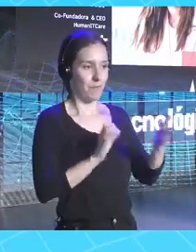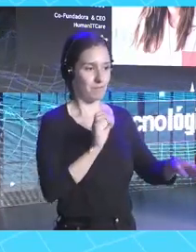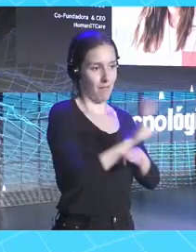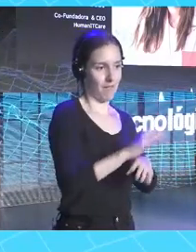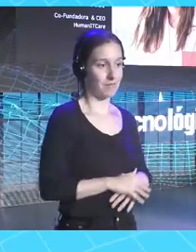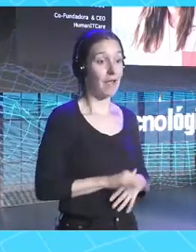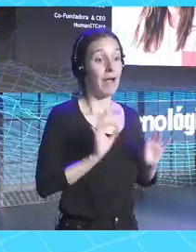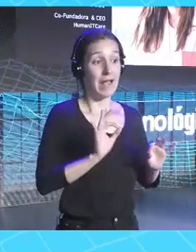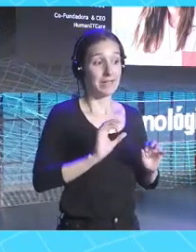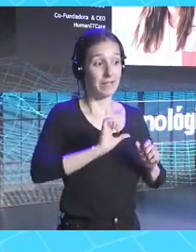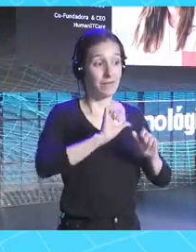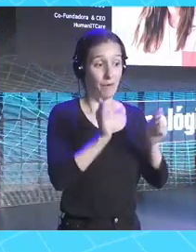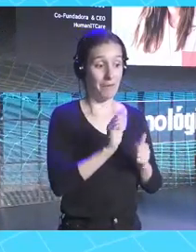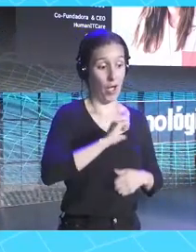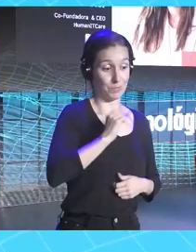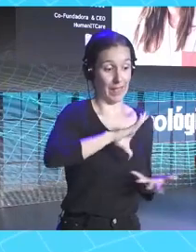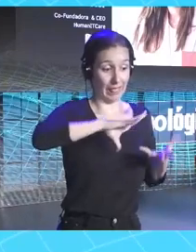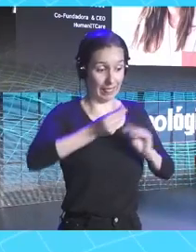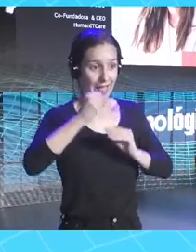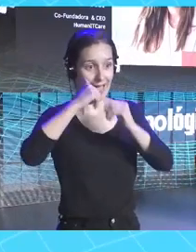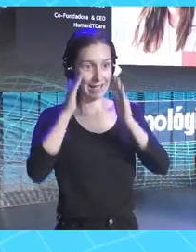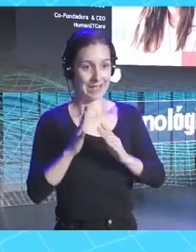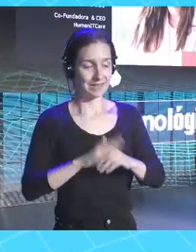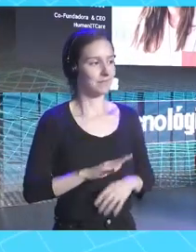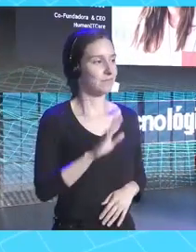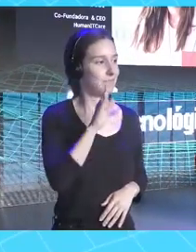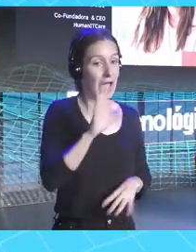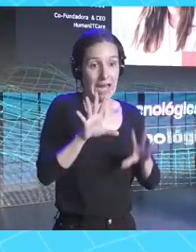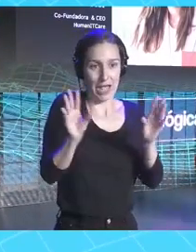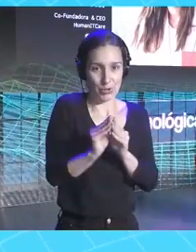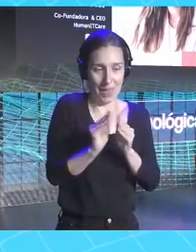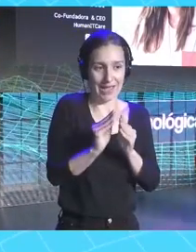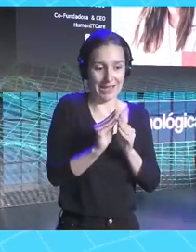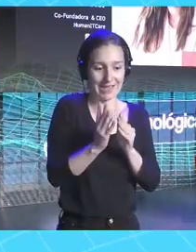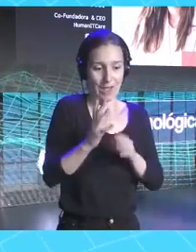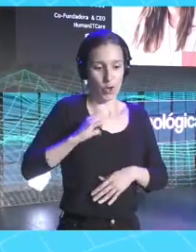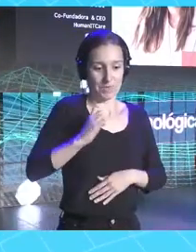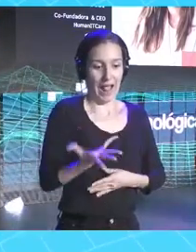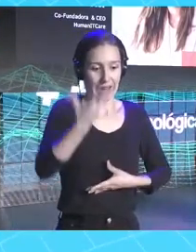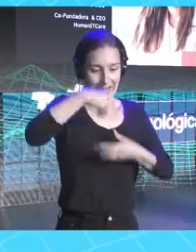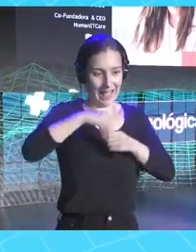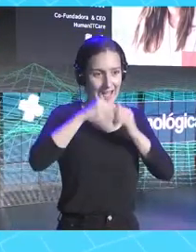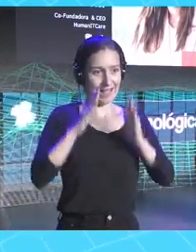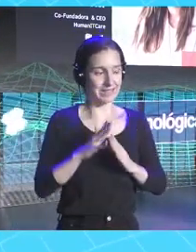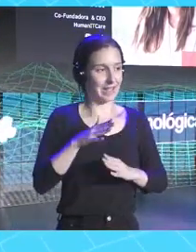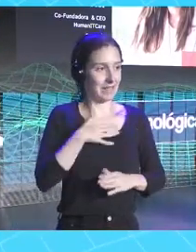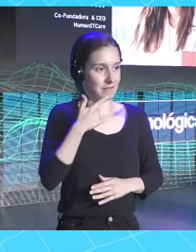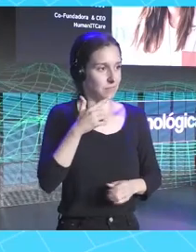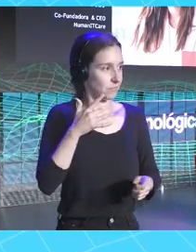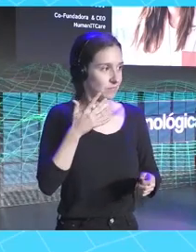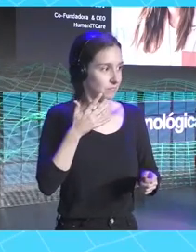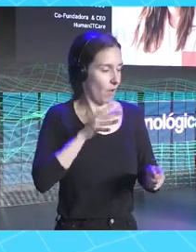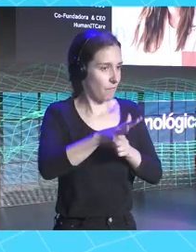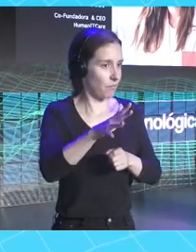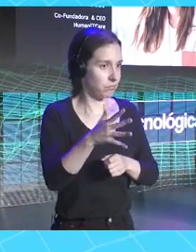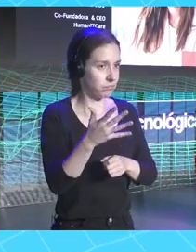casa para mí el resumen ha sido esa frase última o sea llevarnos el hospital a casa y además cuánto impacto ha tenido esto a